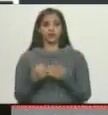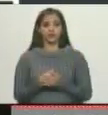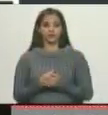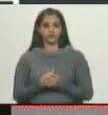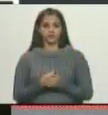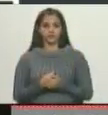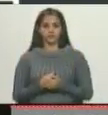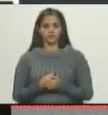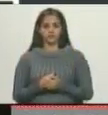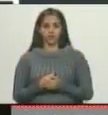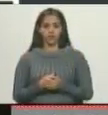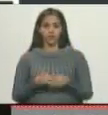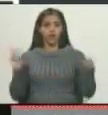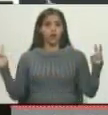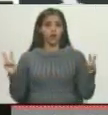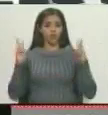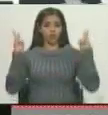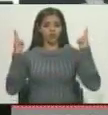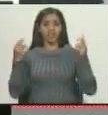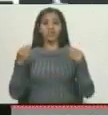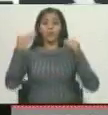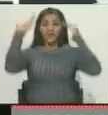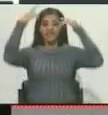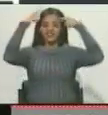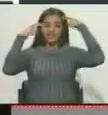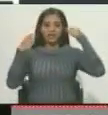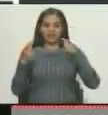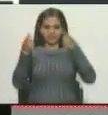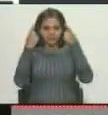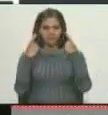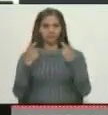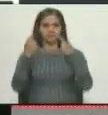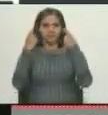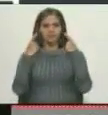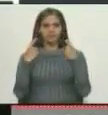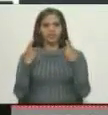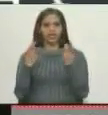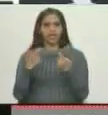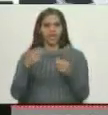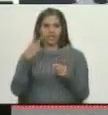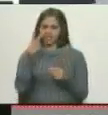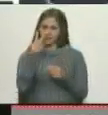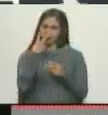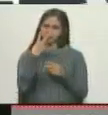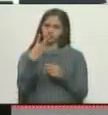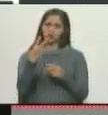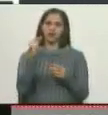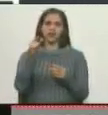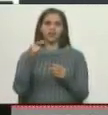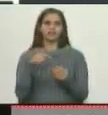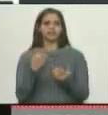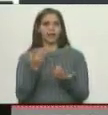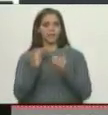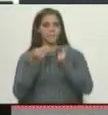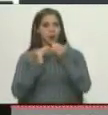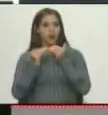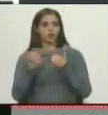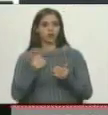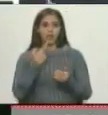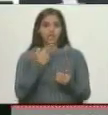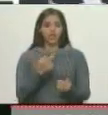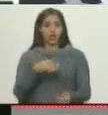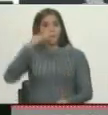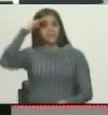Fue el comandante Hugo Chávez que nos educó en esta visión, en esta moral. Yo le digo a los militares